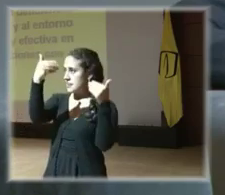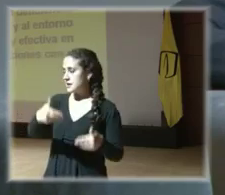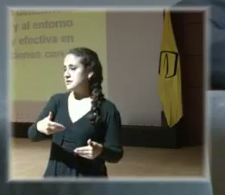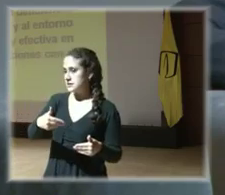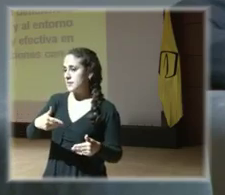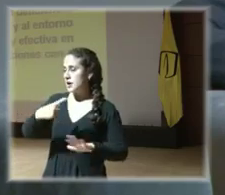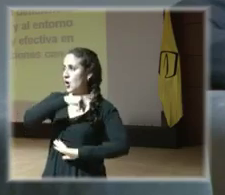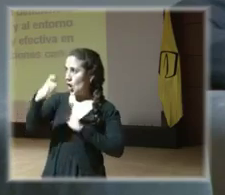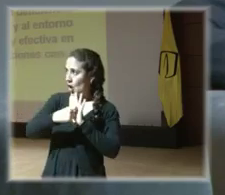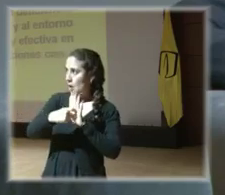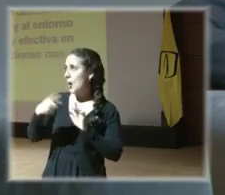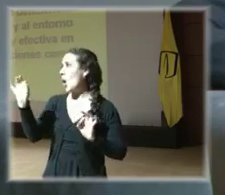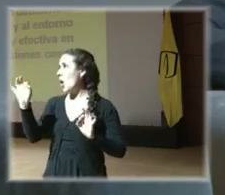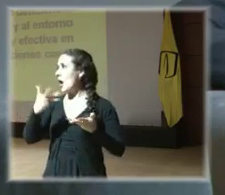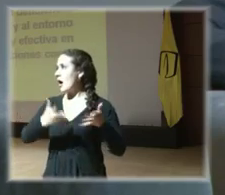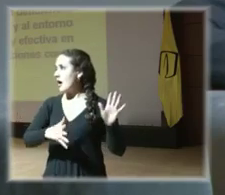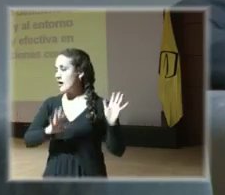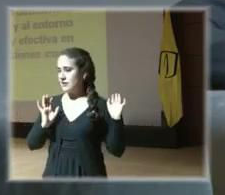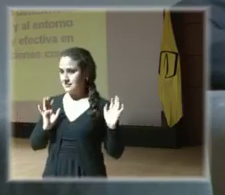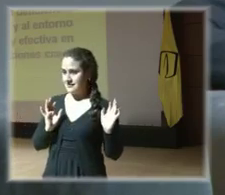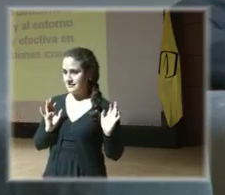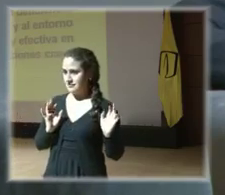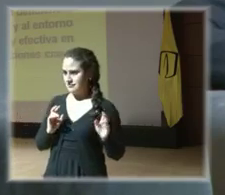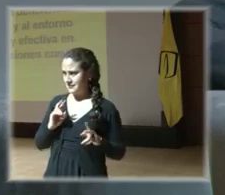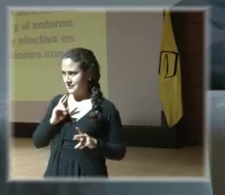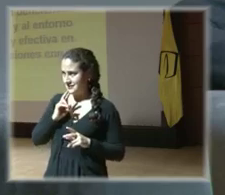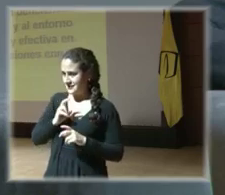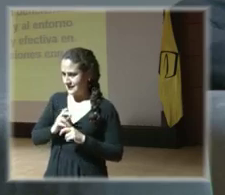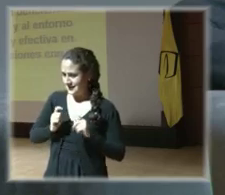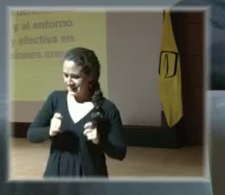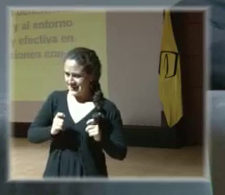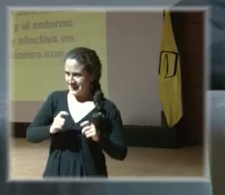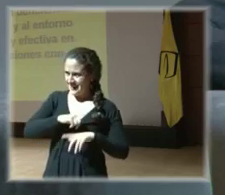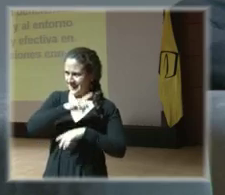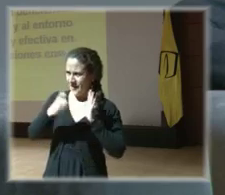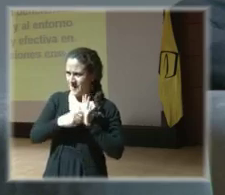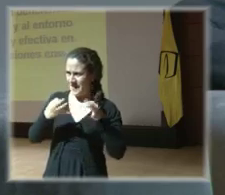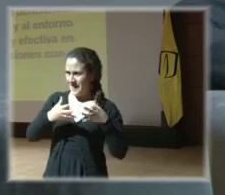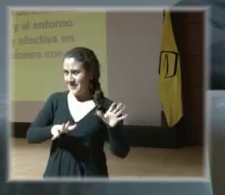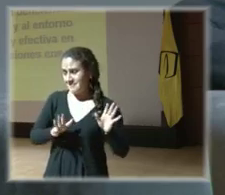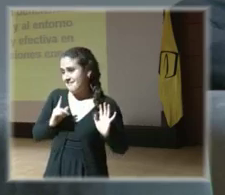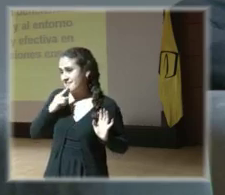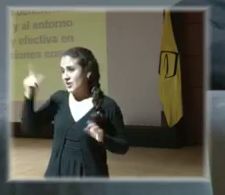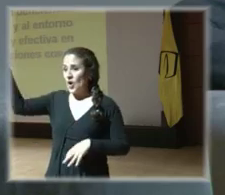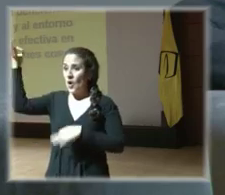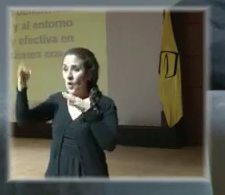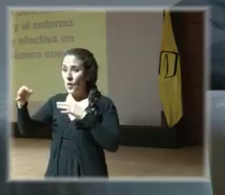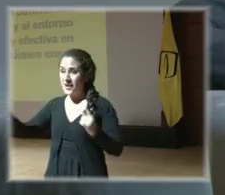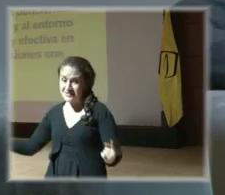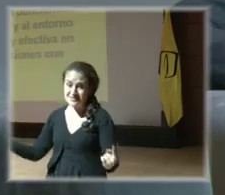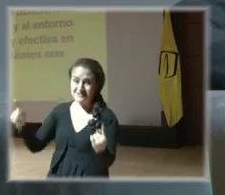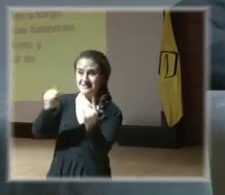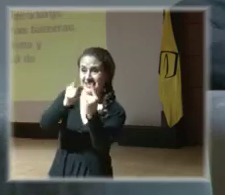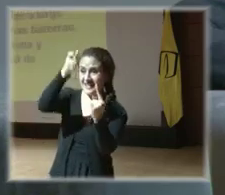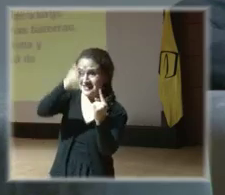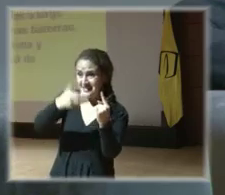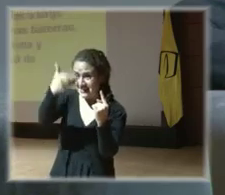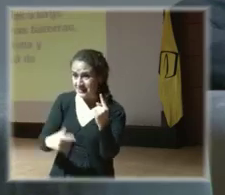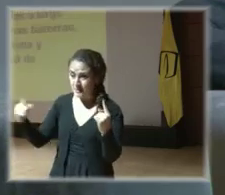discapacidad absoluta o relativa, que es muy problemático graduar así la discapacidad. El juez nunca escucha a la persona con discapacidad